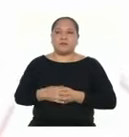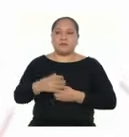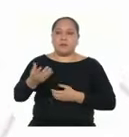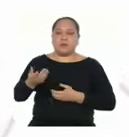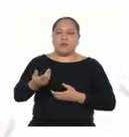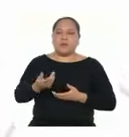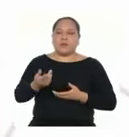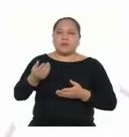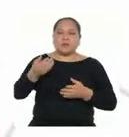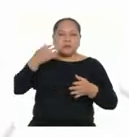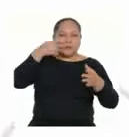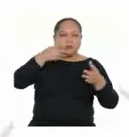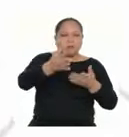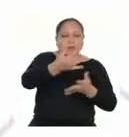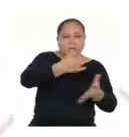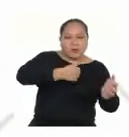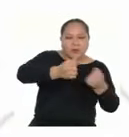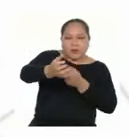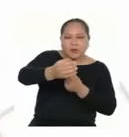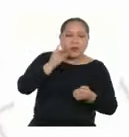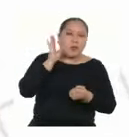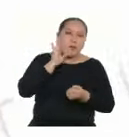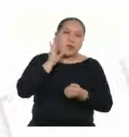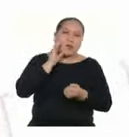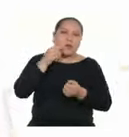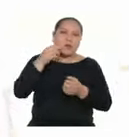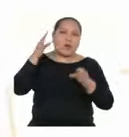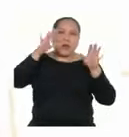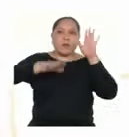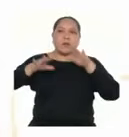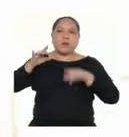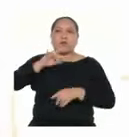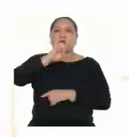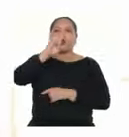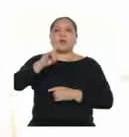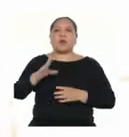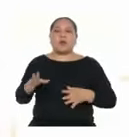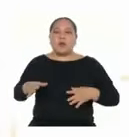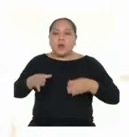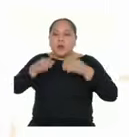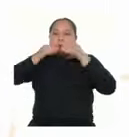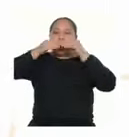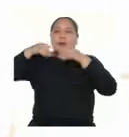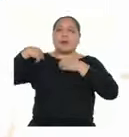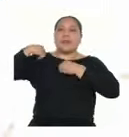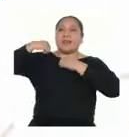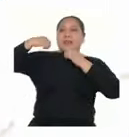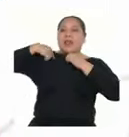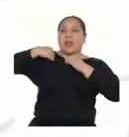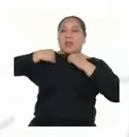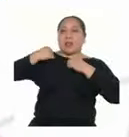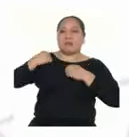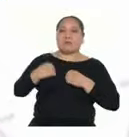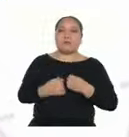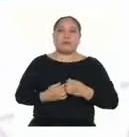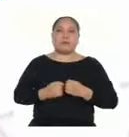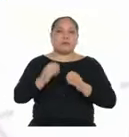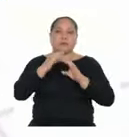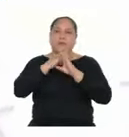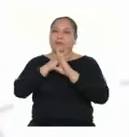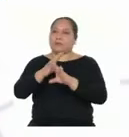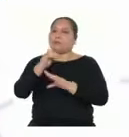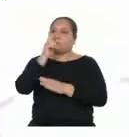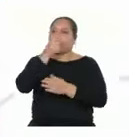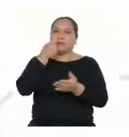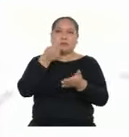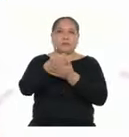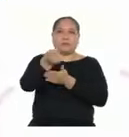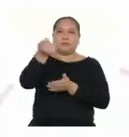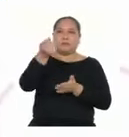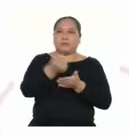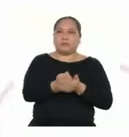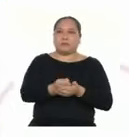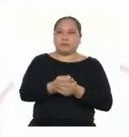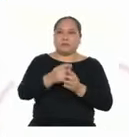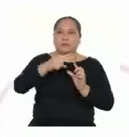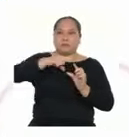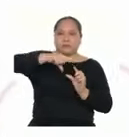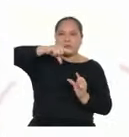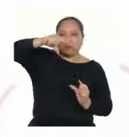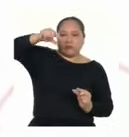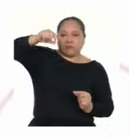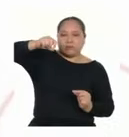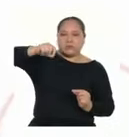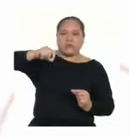Recoger basura en las playas. Usar bolsas de tela. Evitar adquirir las cápsulas de café